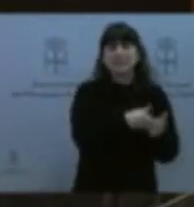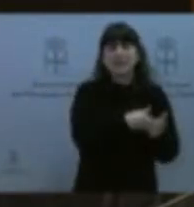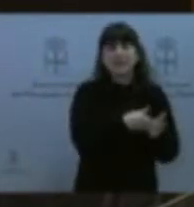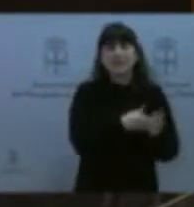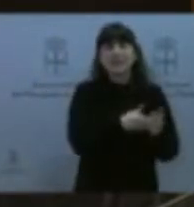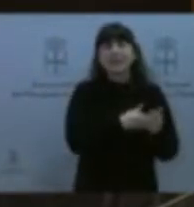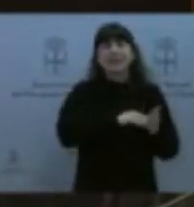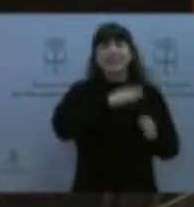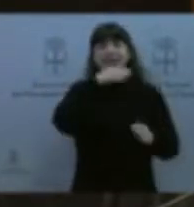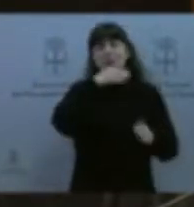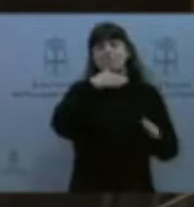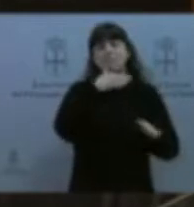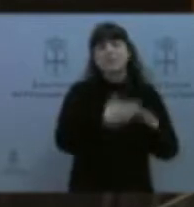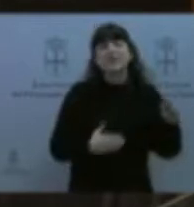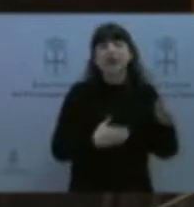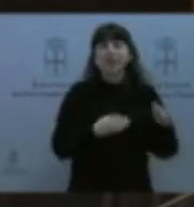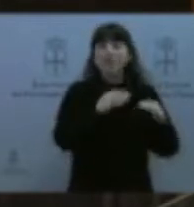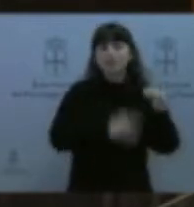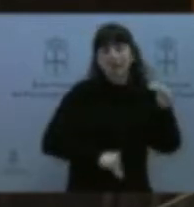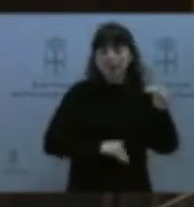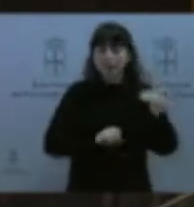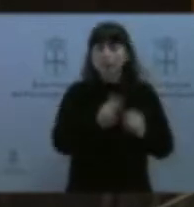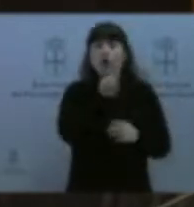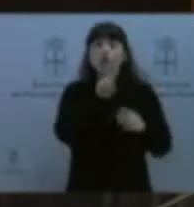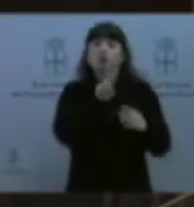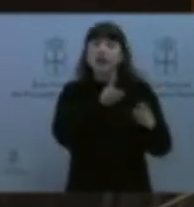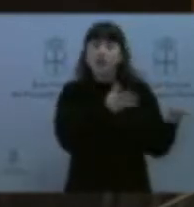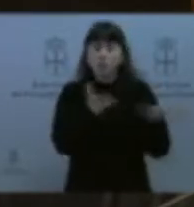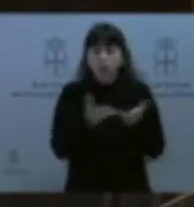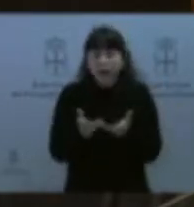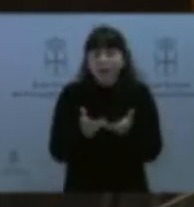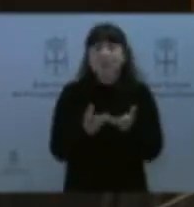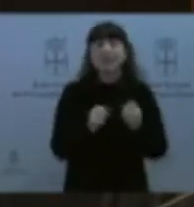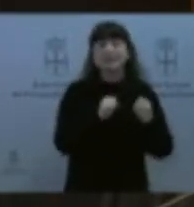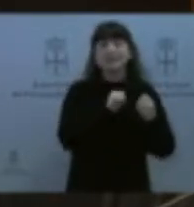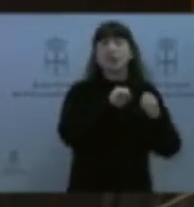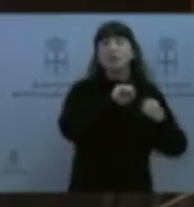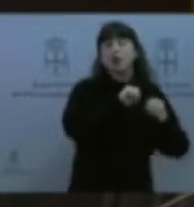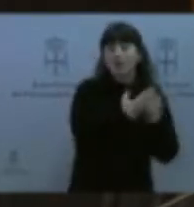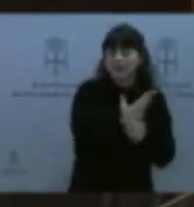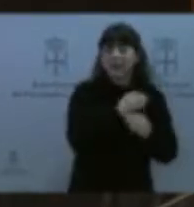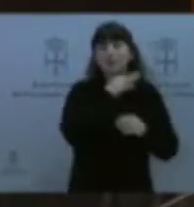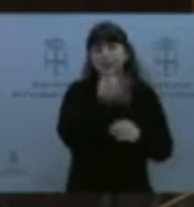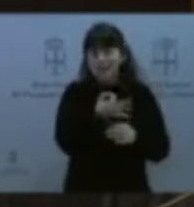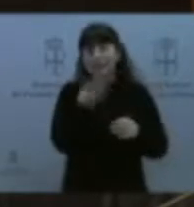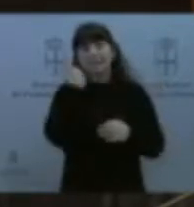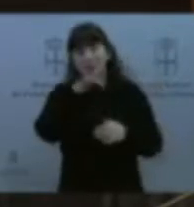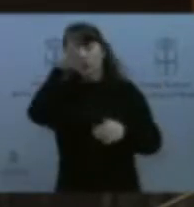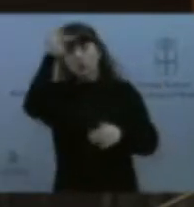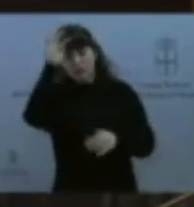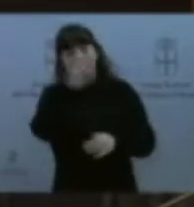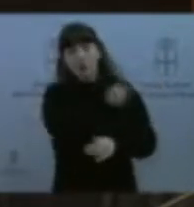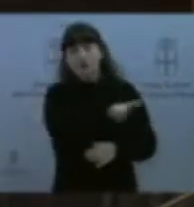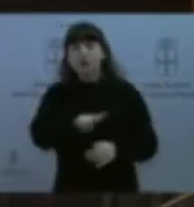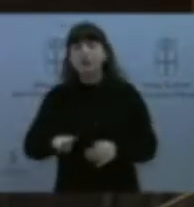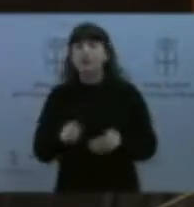servicio de urgencias. 6 por la mañana, 2 por la tarde, 2 por la noche, sábados y domingos. Señor diputado, respeto absoluto a